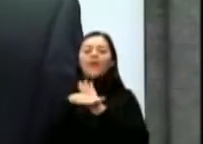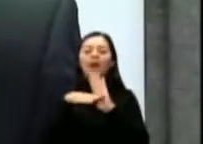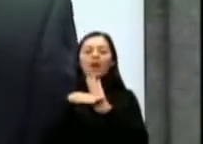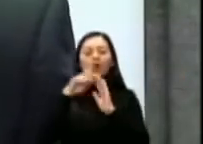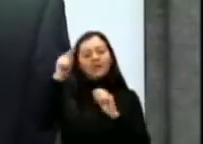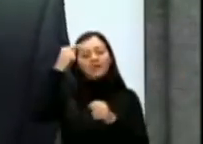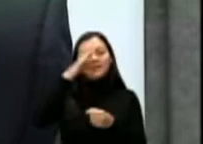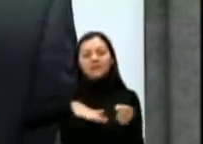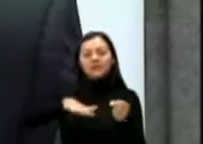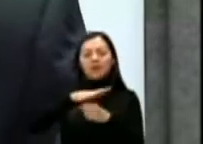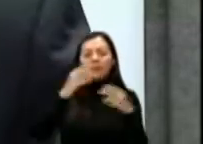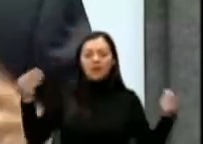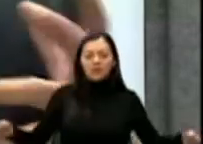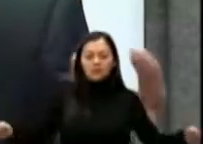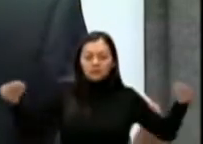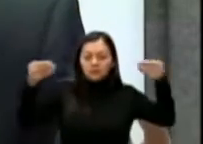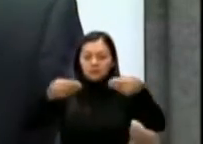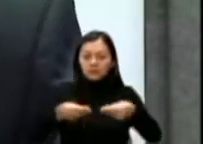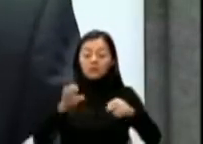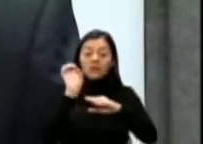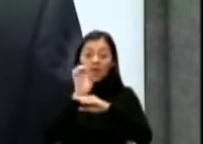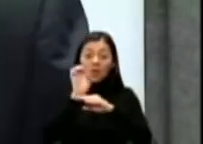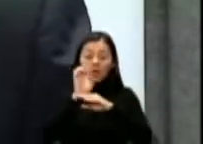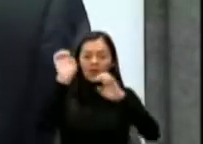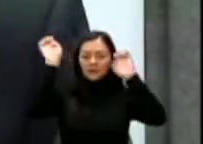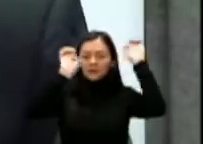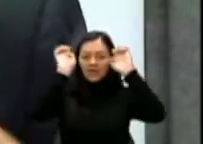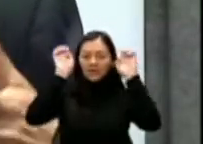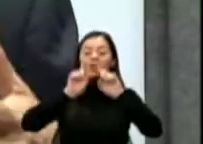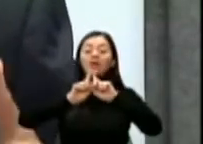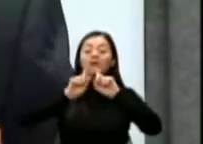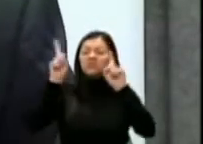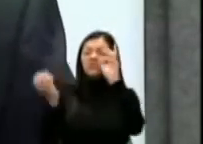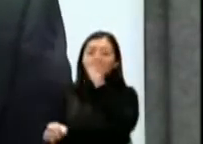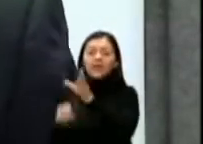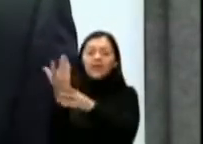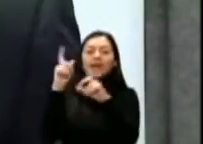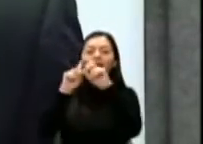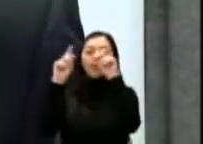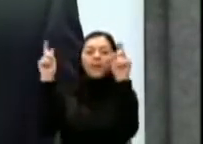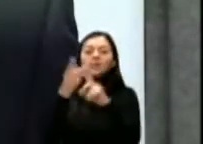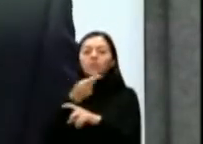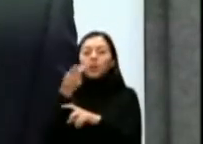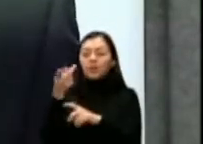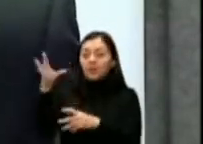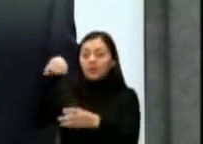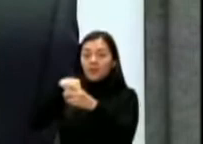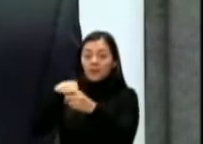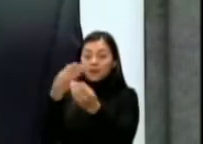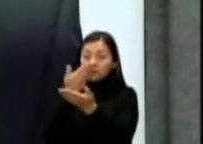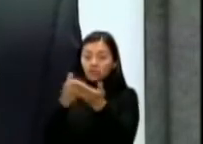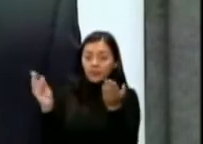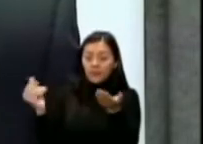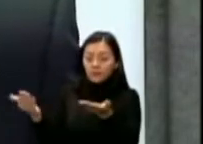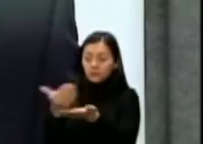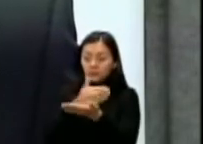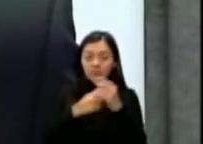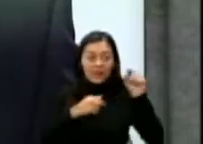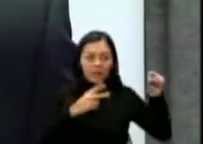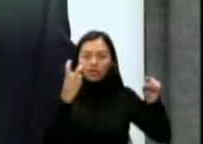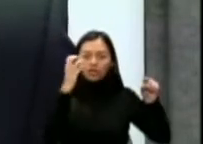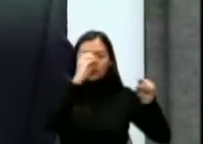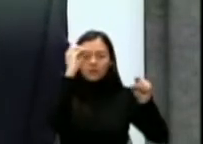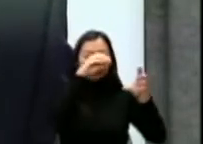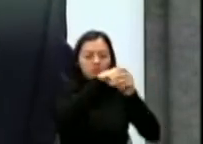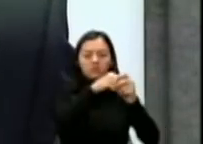con ecuador estratégico esta empresa pública dedicada principalmente a atender las zonas de influencia de los